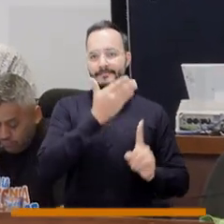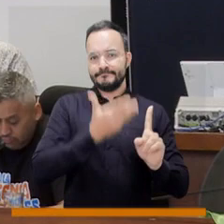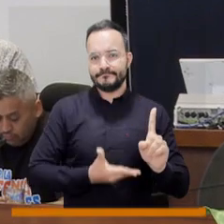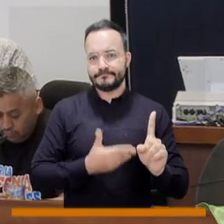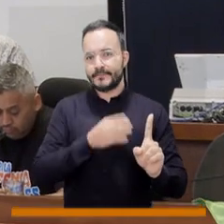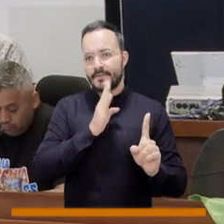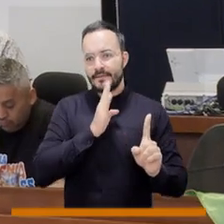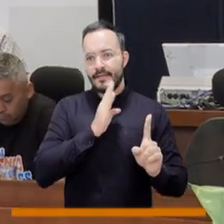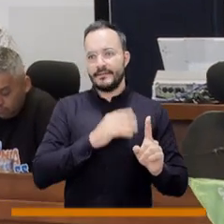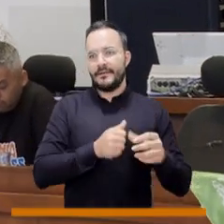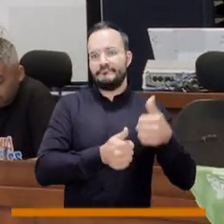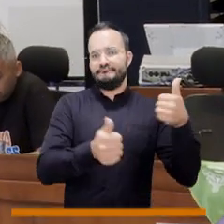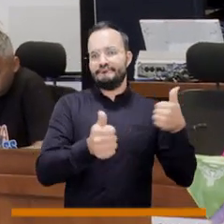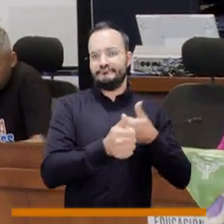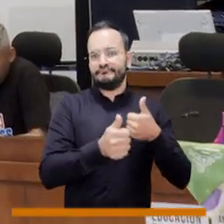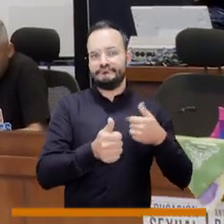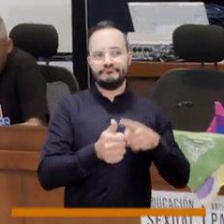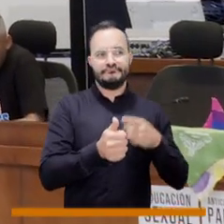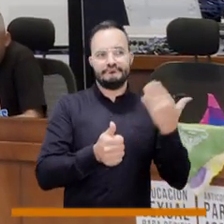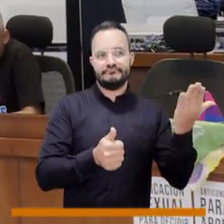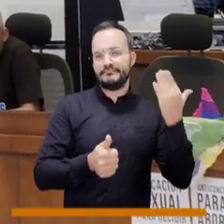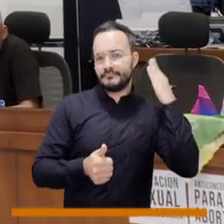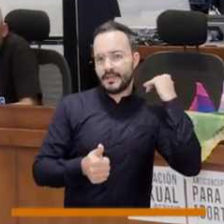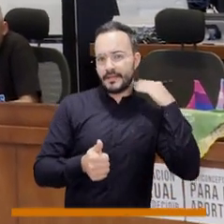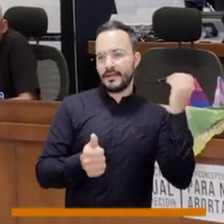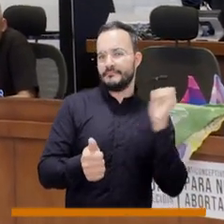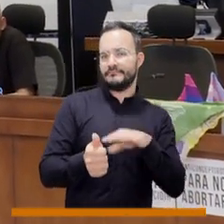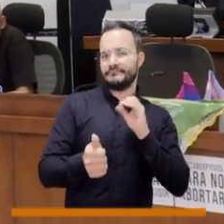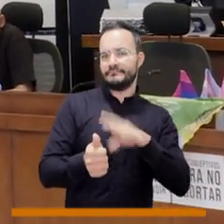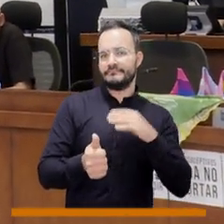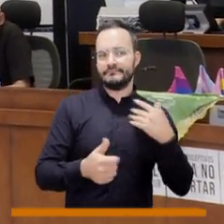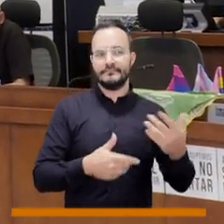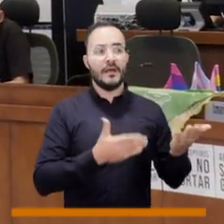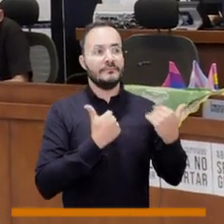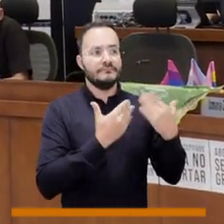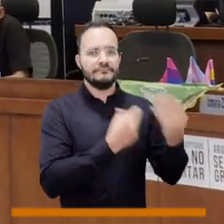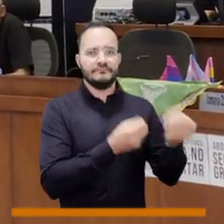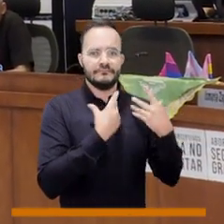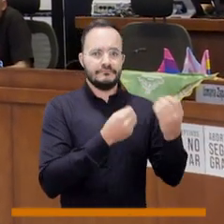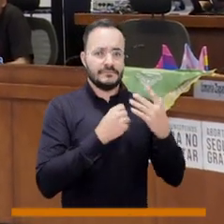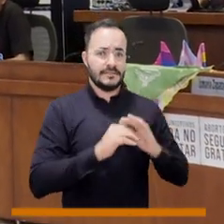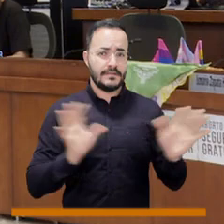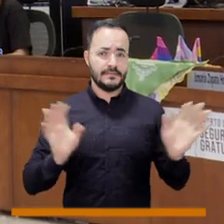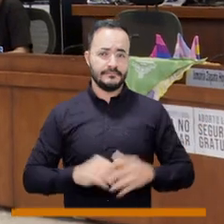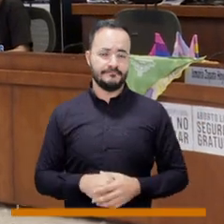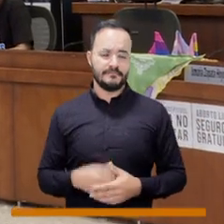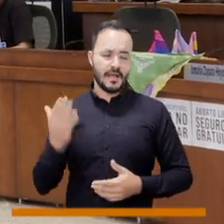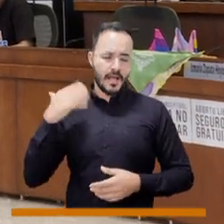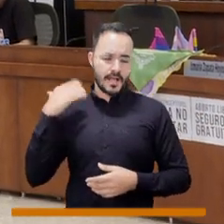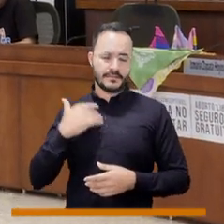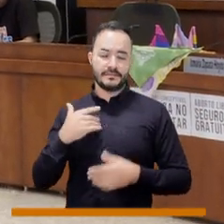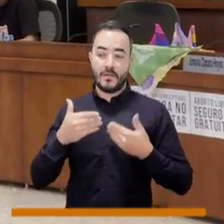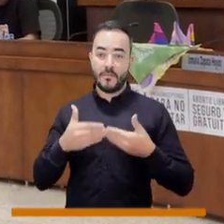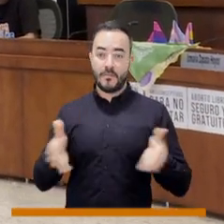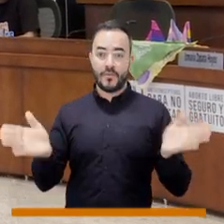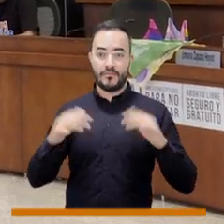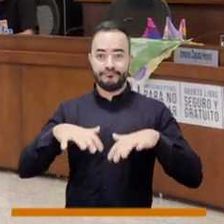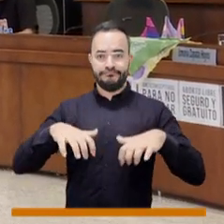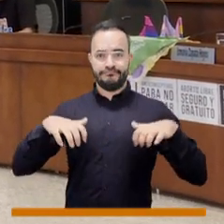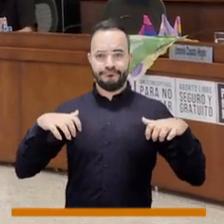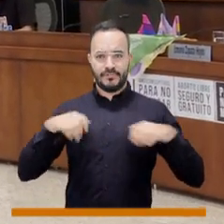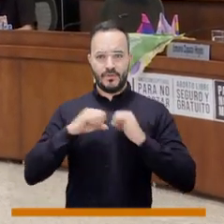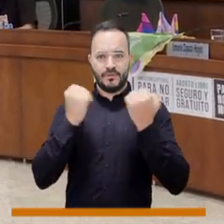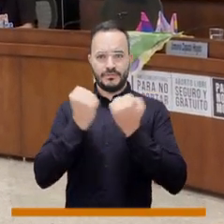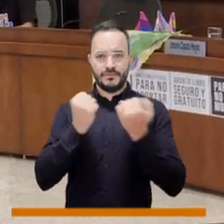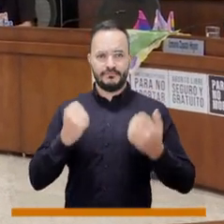que está haciendo simple el mandado a Daniel Quintero. Yo lo dije el día de que se instalaron las sesiones ordinarias y es que